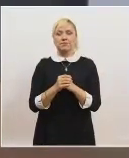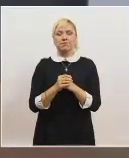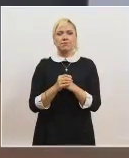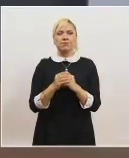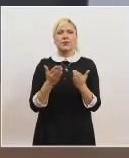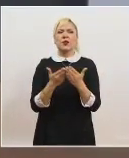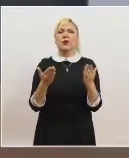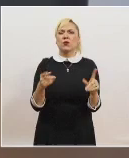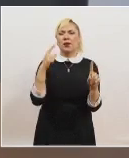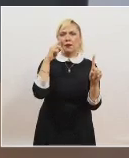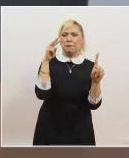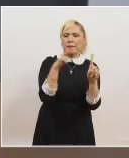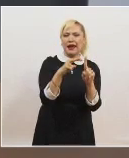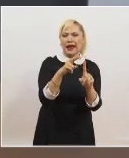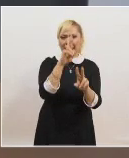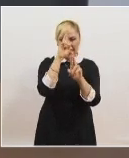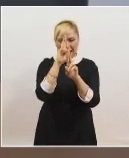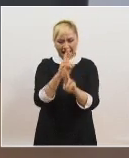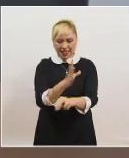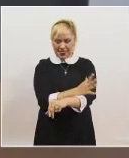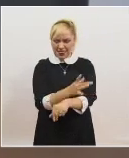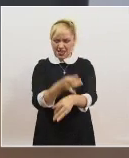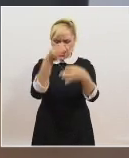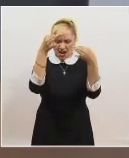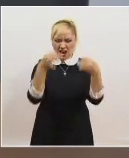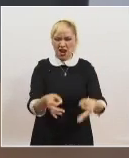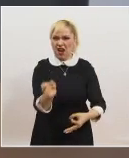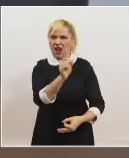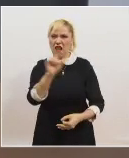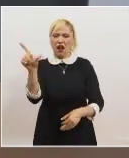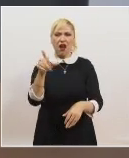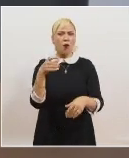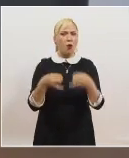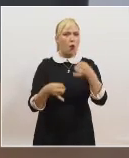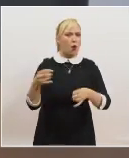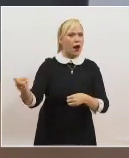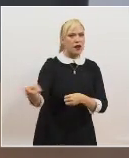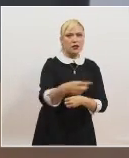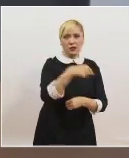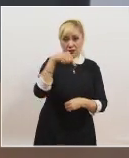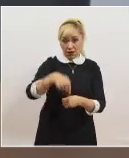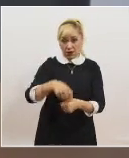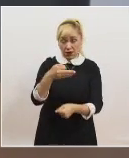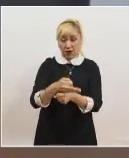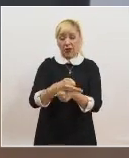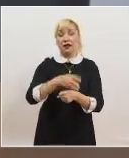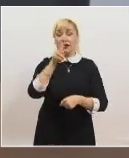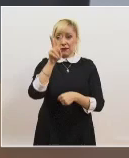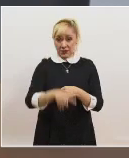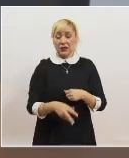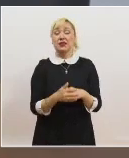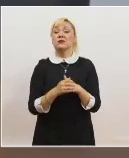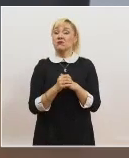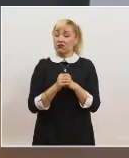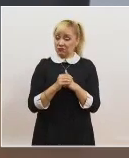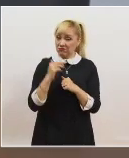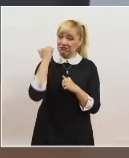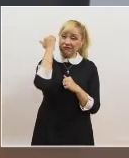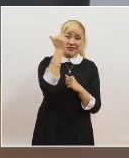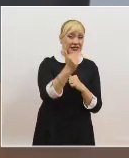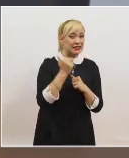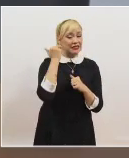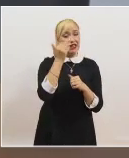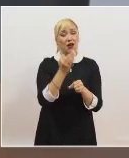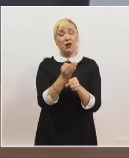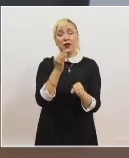Abordar el tema de la ética de los juzgadores en este siglo es, en definitiva, una pieza fundamental en